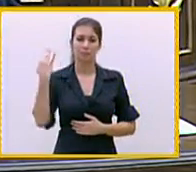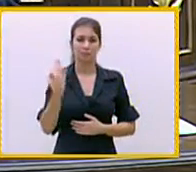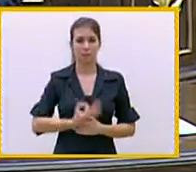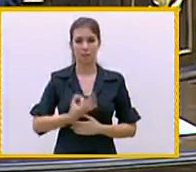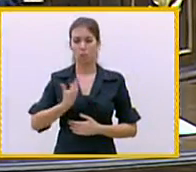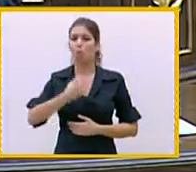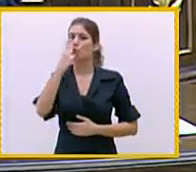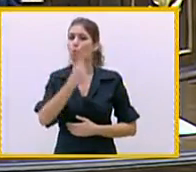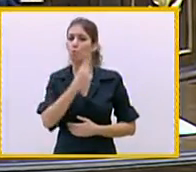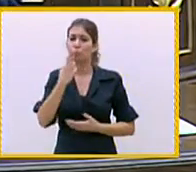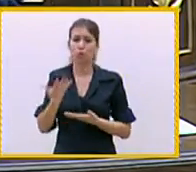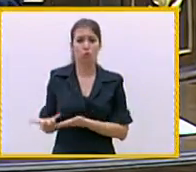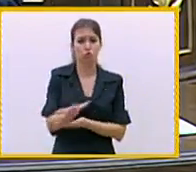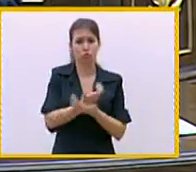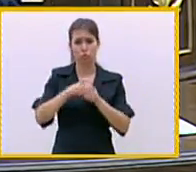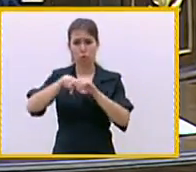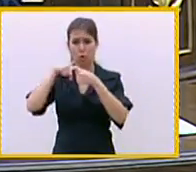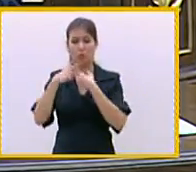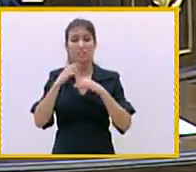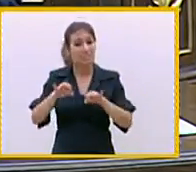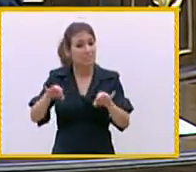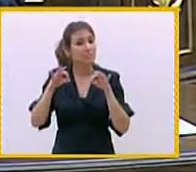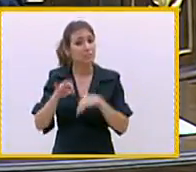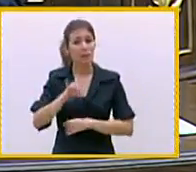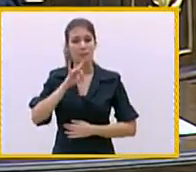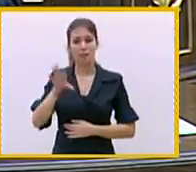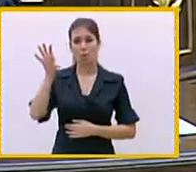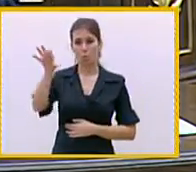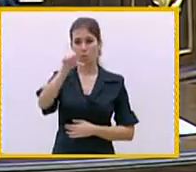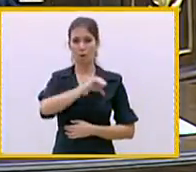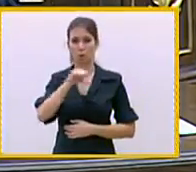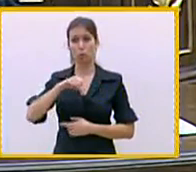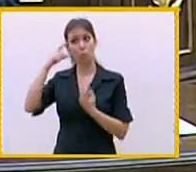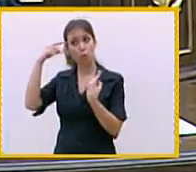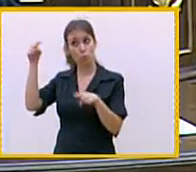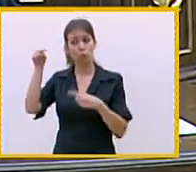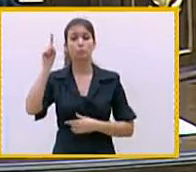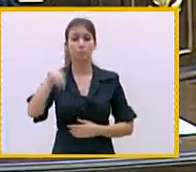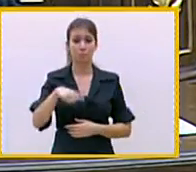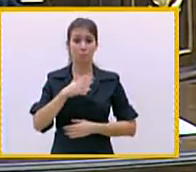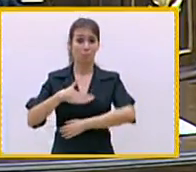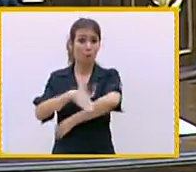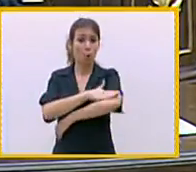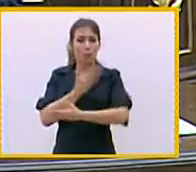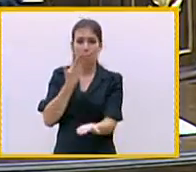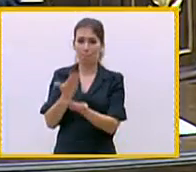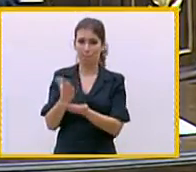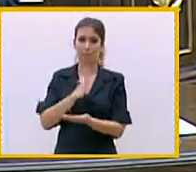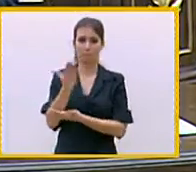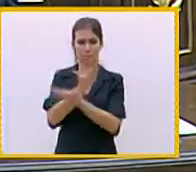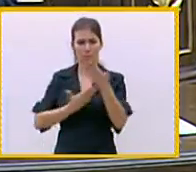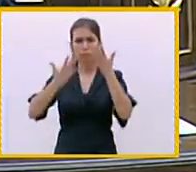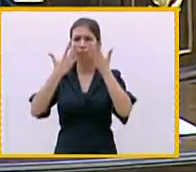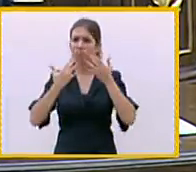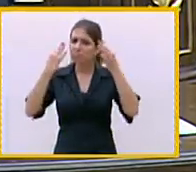compromiso de todos, y particularmente el de las comunidades autónomas, a las que el Gobierno solicita colaboración leal y